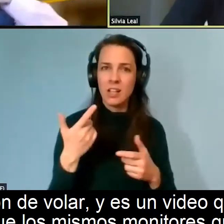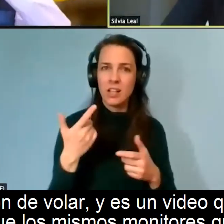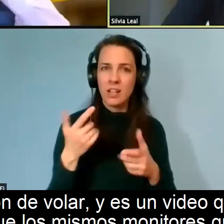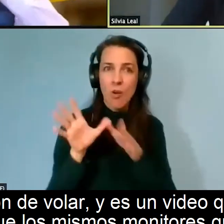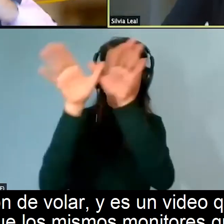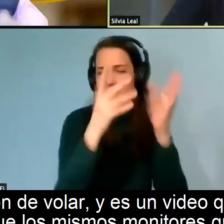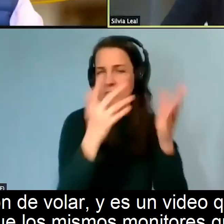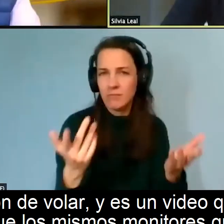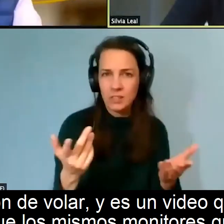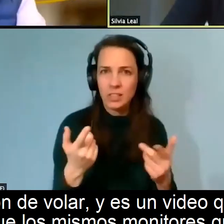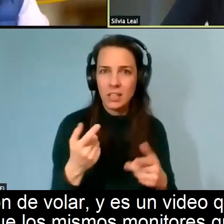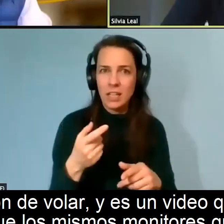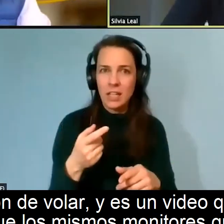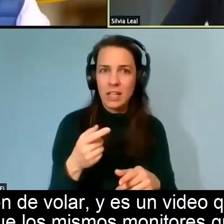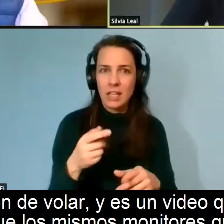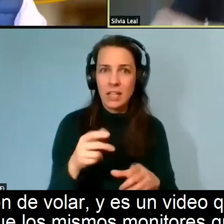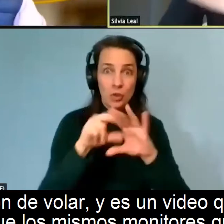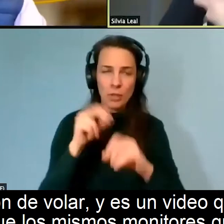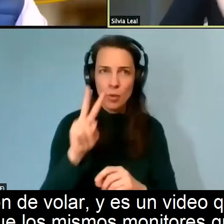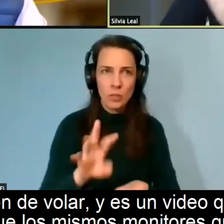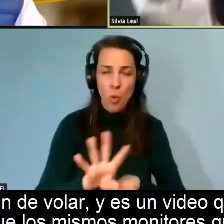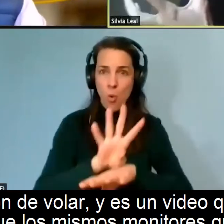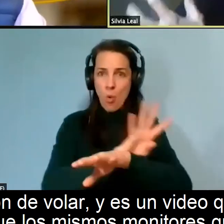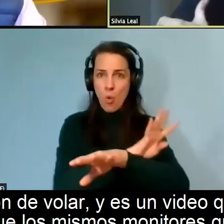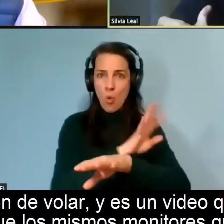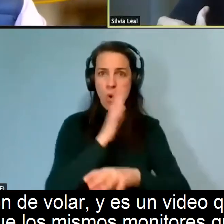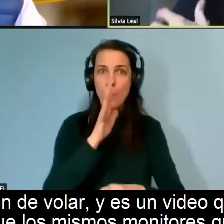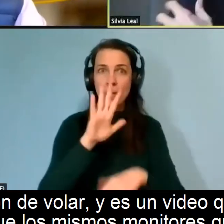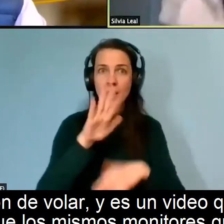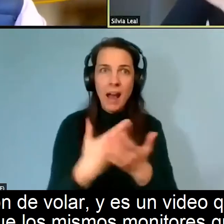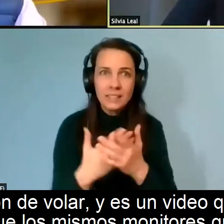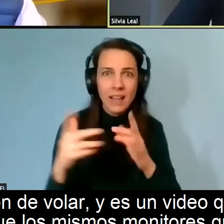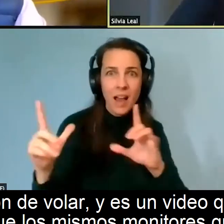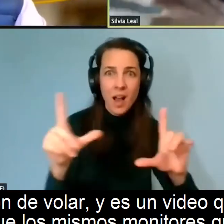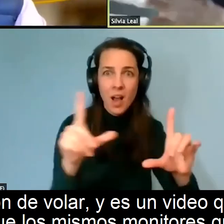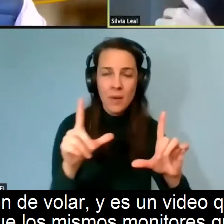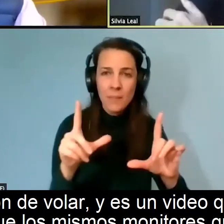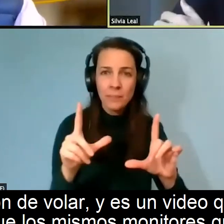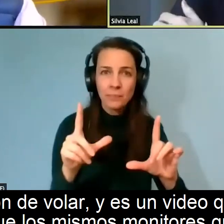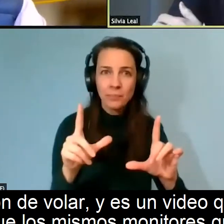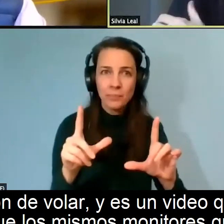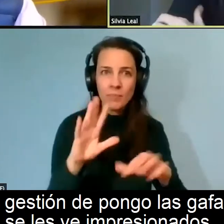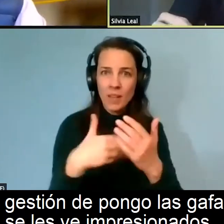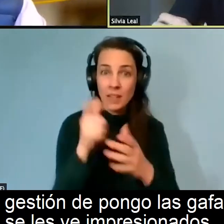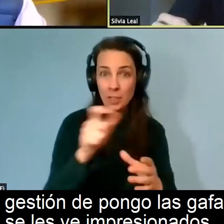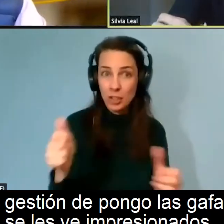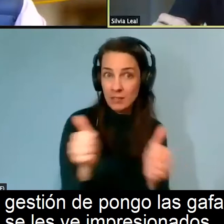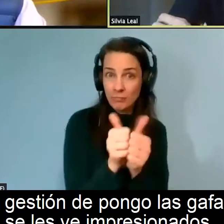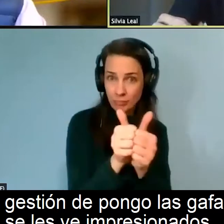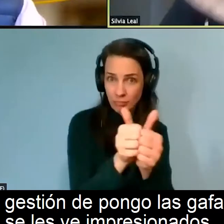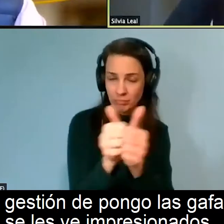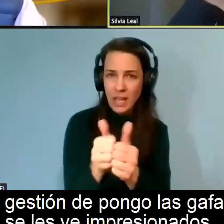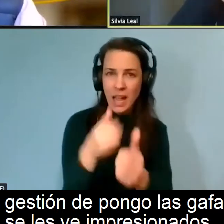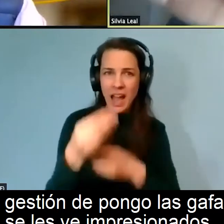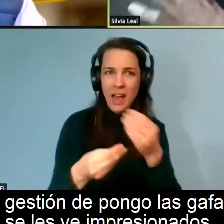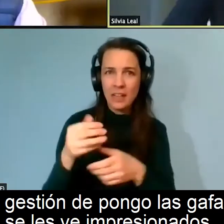que se te ponen los pelos de punta, porque los mismos monitores que están ahí, bueno, pues con los drones, haciendo toda la gestión